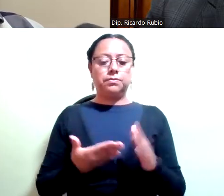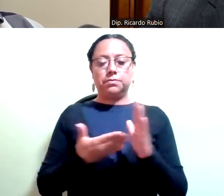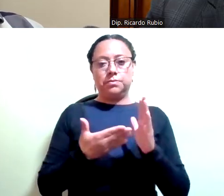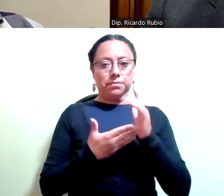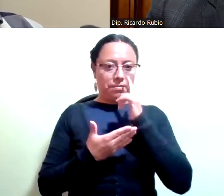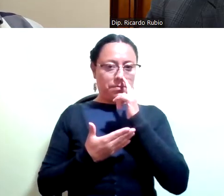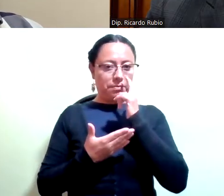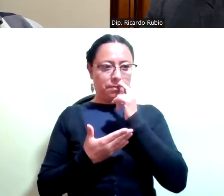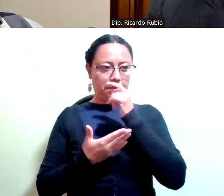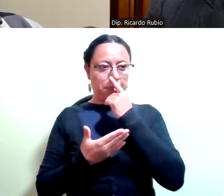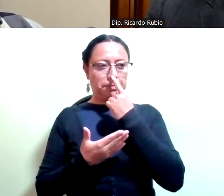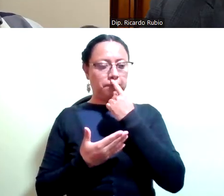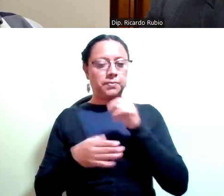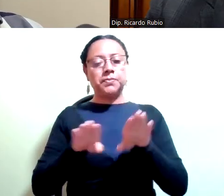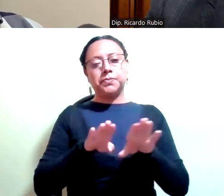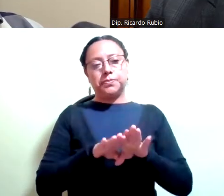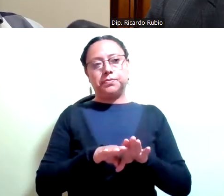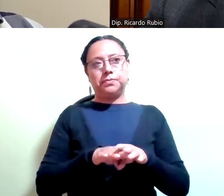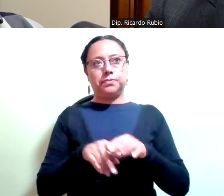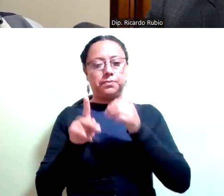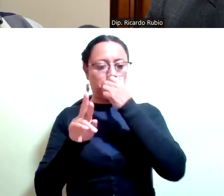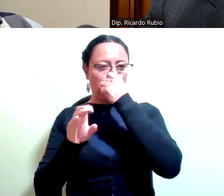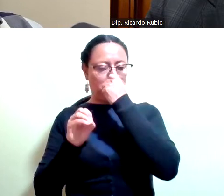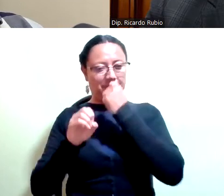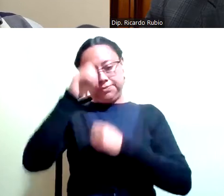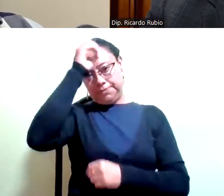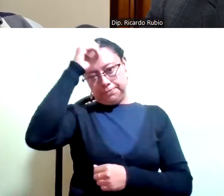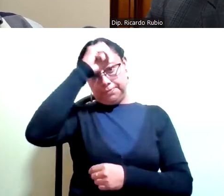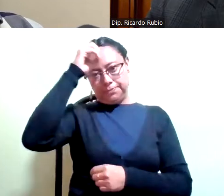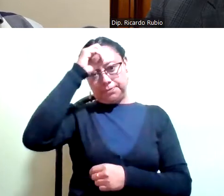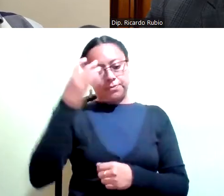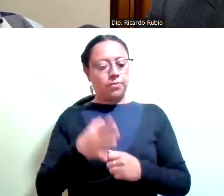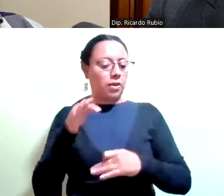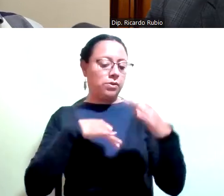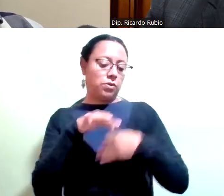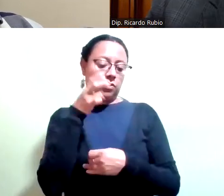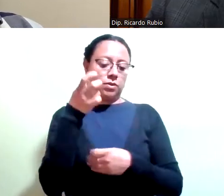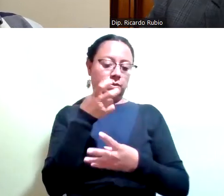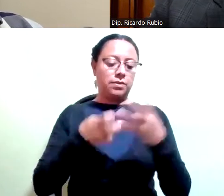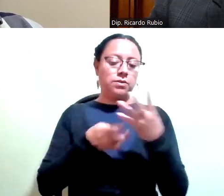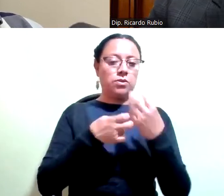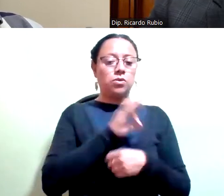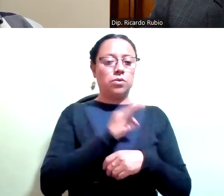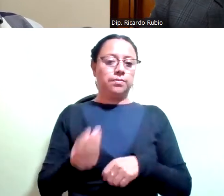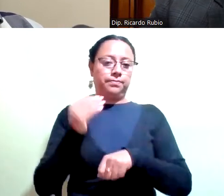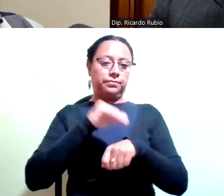es ir en pro de la opinión de que estos elementos estén incorporados. Ahora,